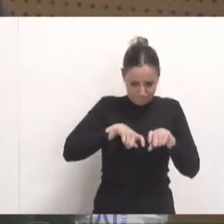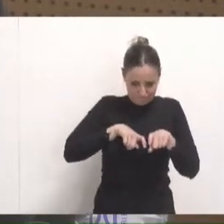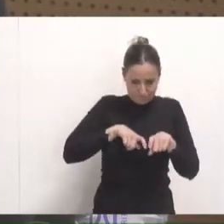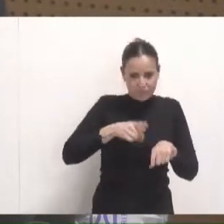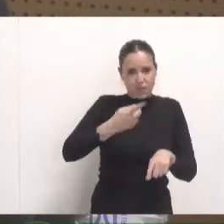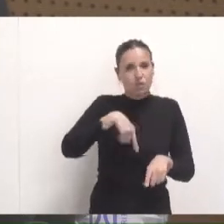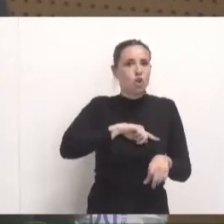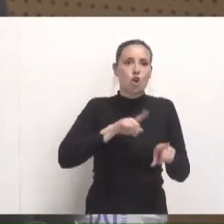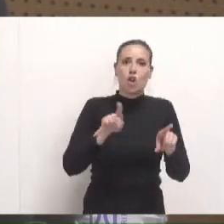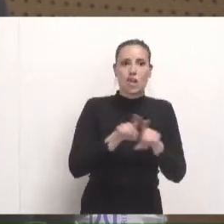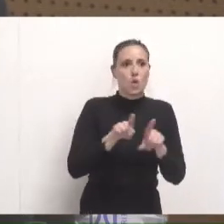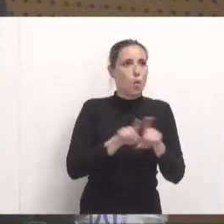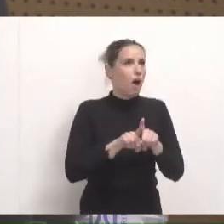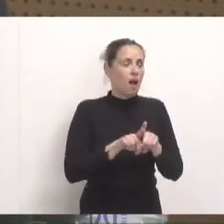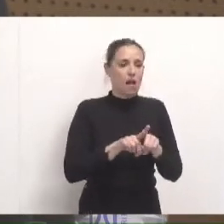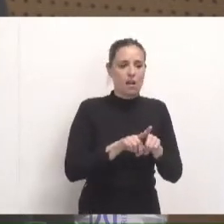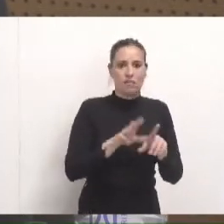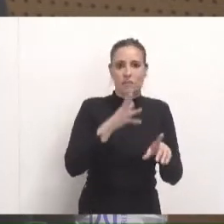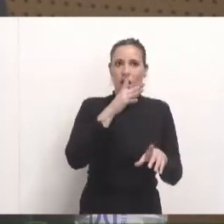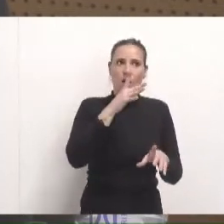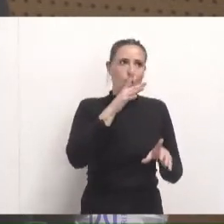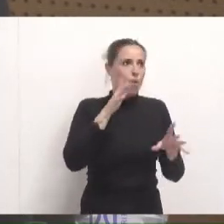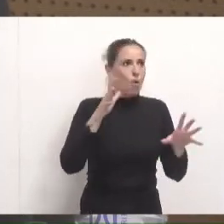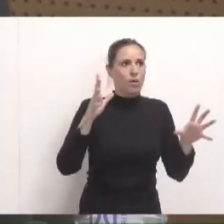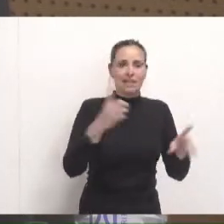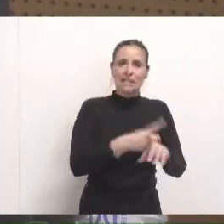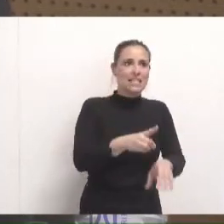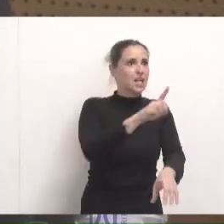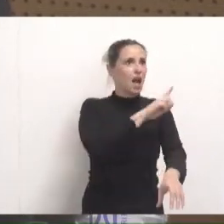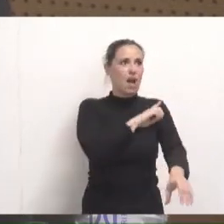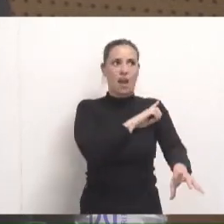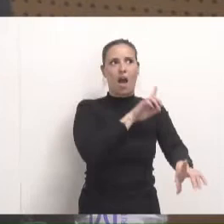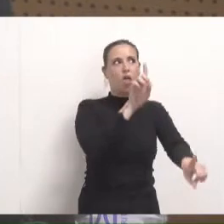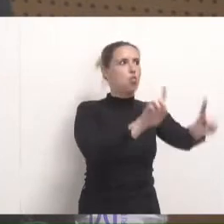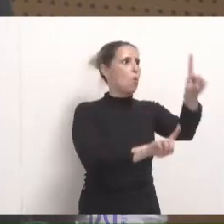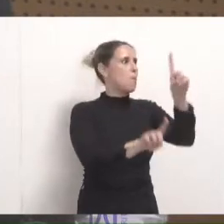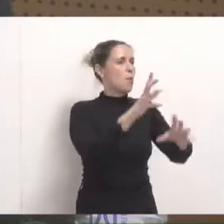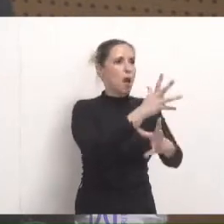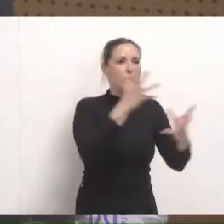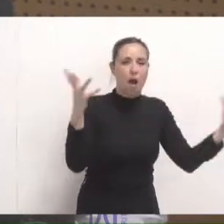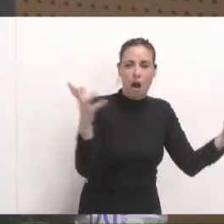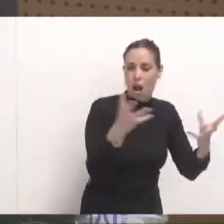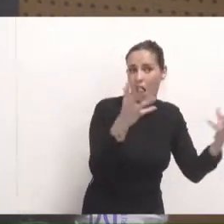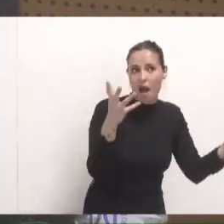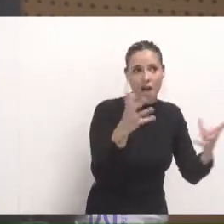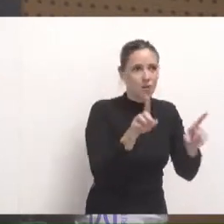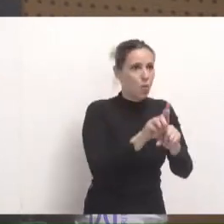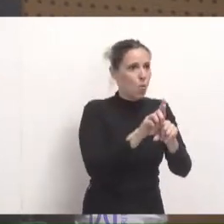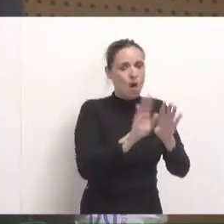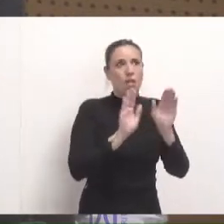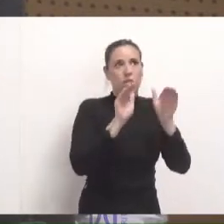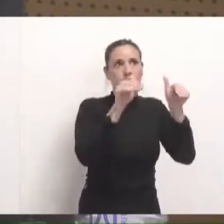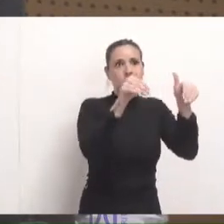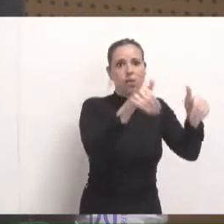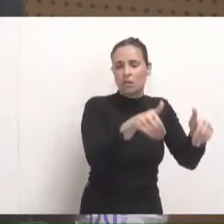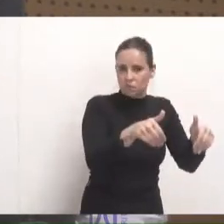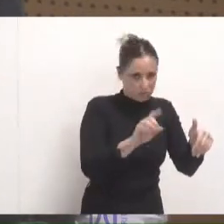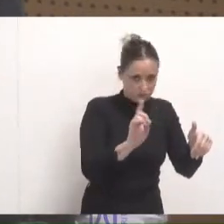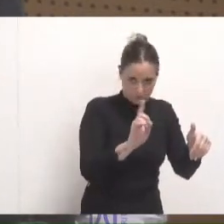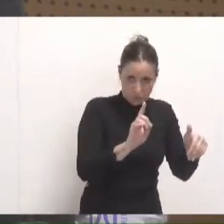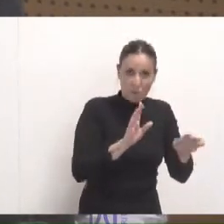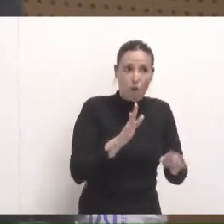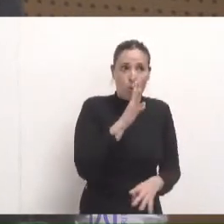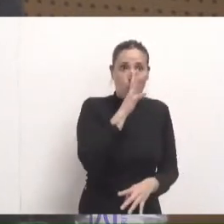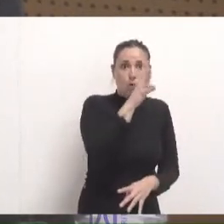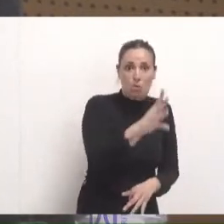ponernos apocalípticos con este asunto. Lo que hay es que actuar para no tener que estar en una situación de apocalipsis dentro de 2 años, dentro de 4 o dentro de